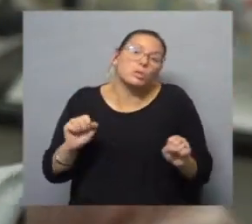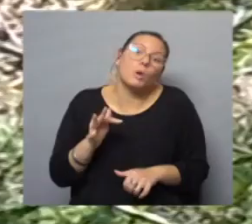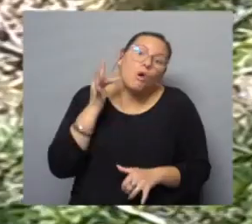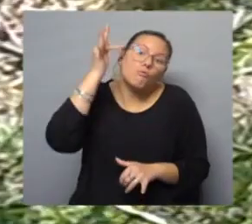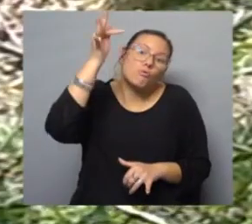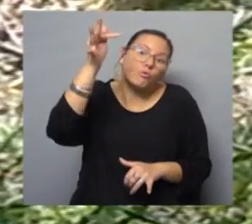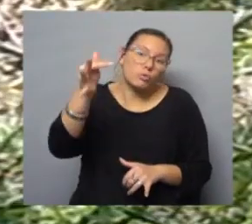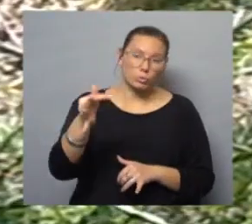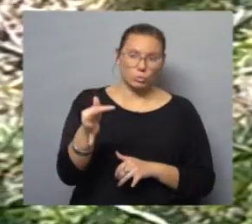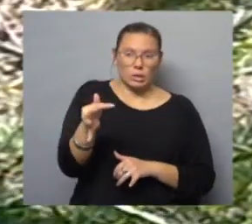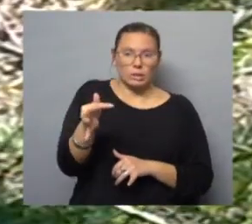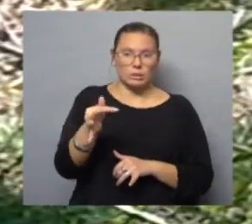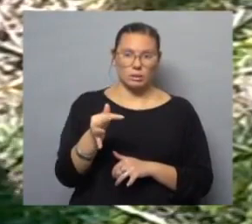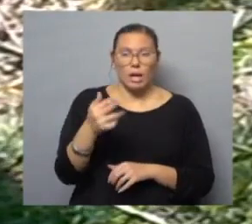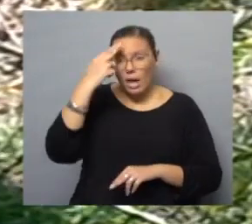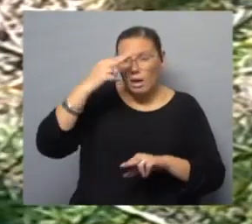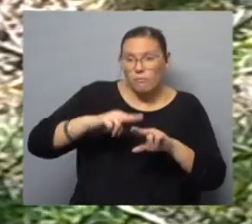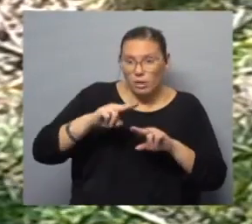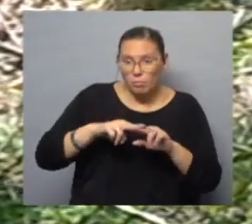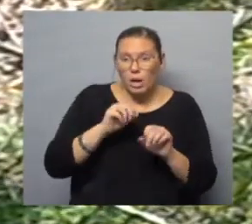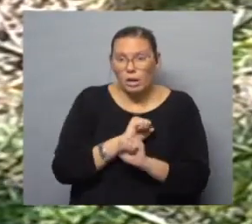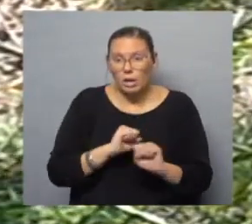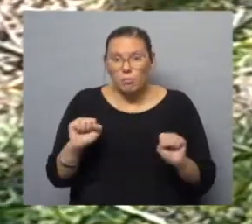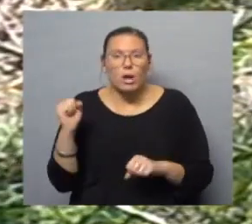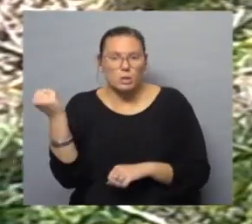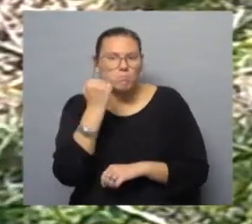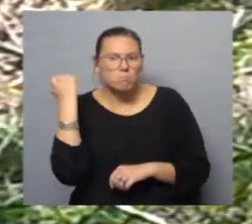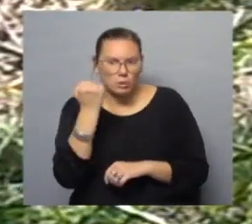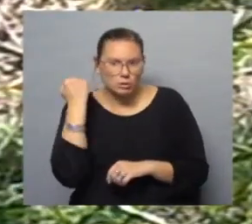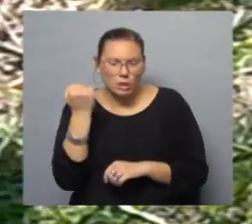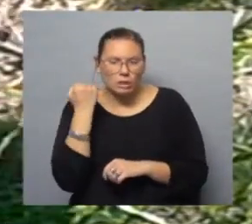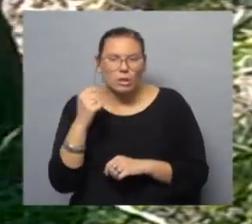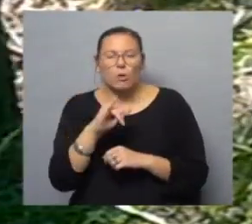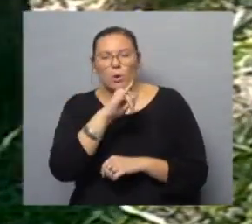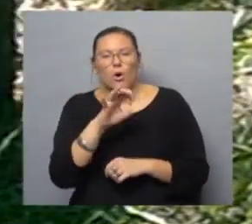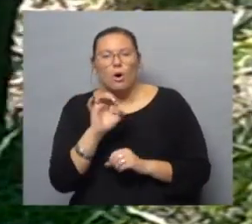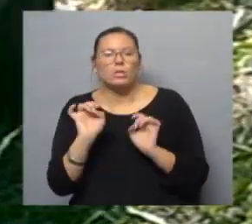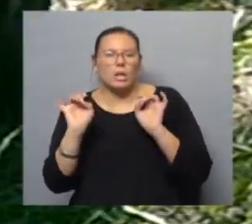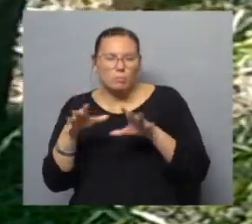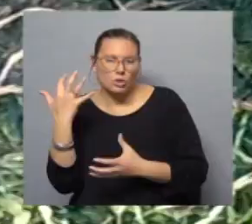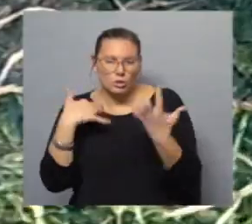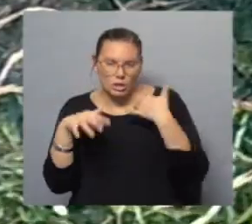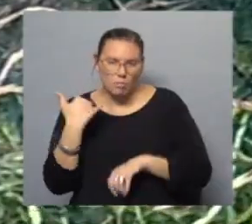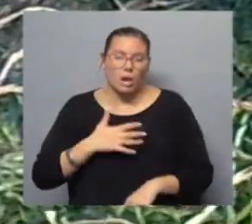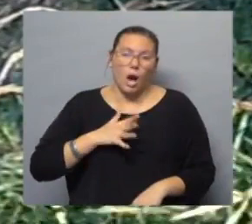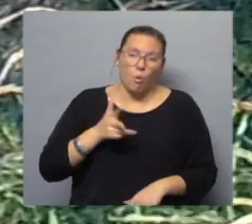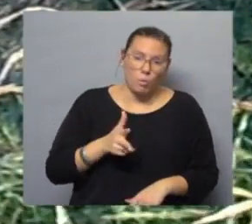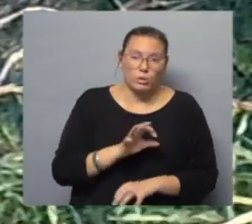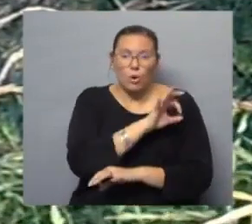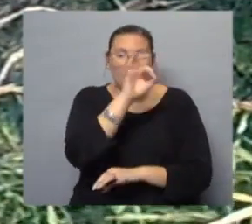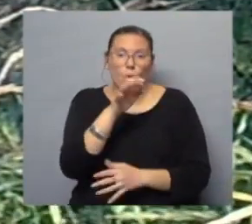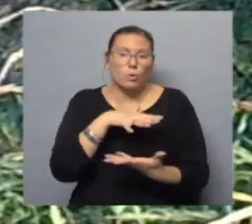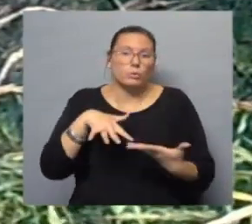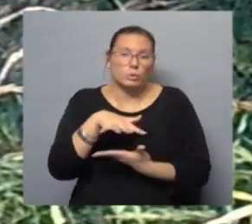futuros patógenos que eventualmente pueden tener un rol importante como evento zoonótico, en caso de transmisión a humanos, o un